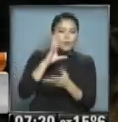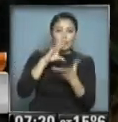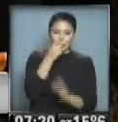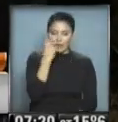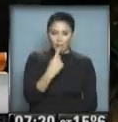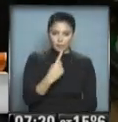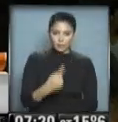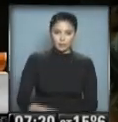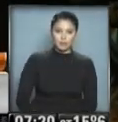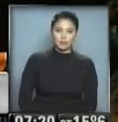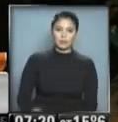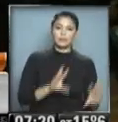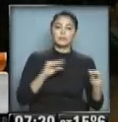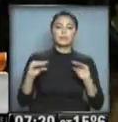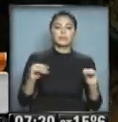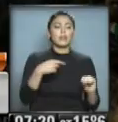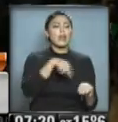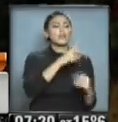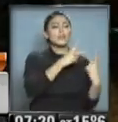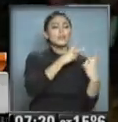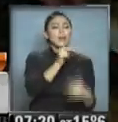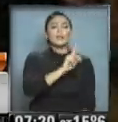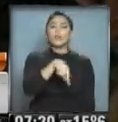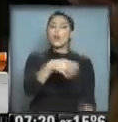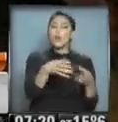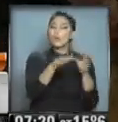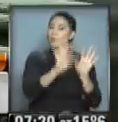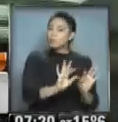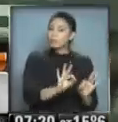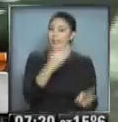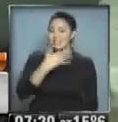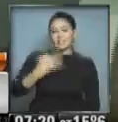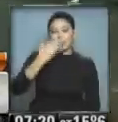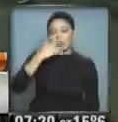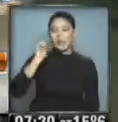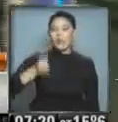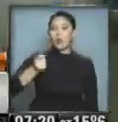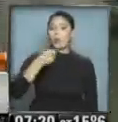rápidamente. No, son grupos organizados que seguramente el juez cuando